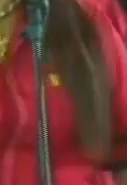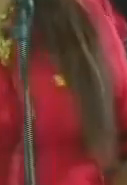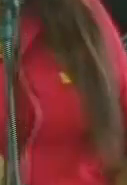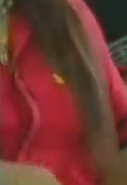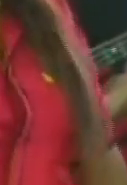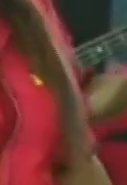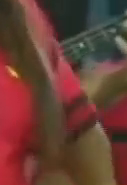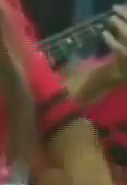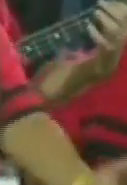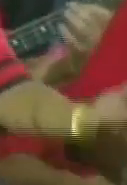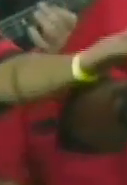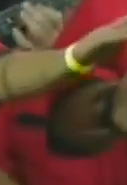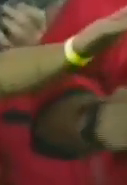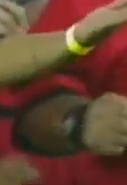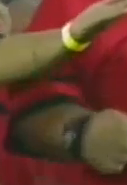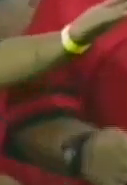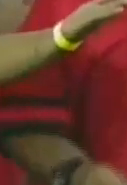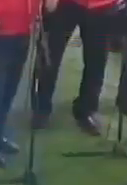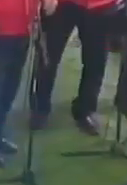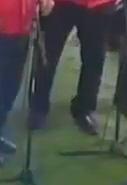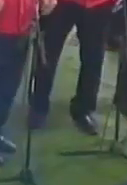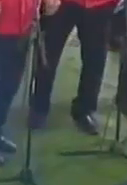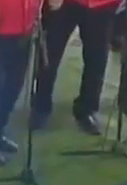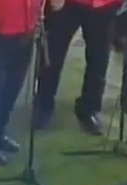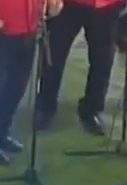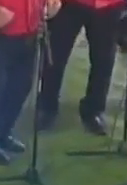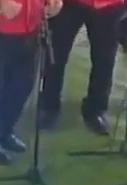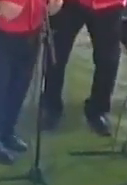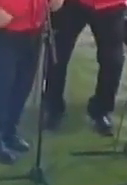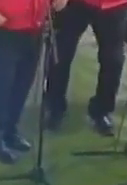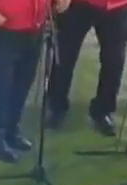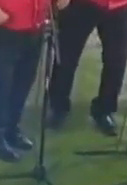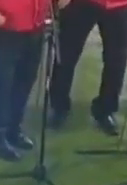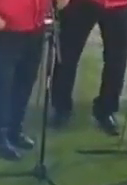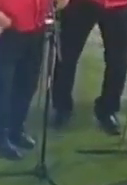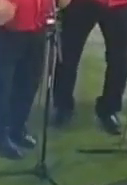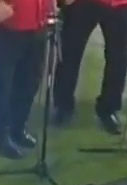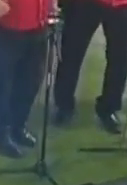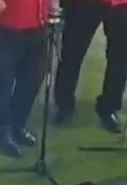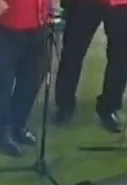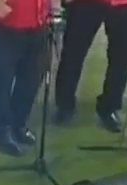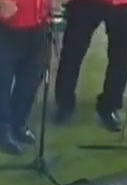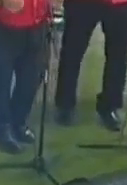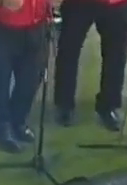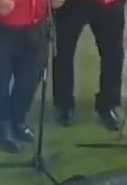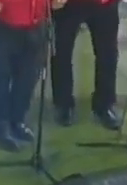prosperidad! ¡Epa! ¡Feliz Navidad! ¡Para toda Venezuela!